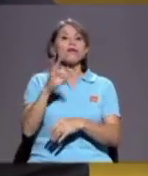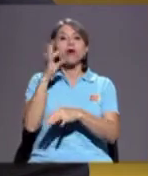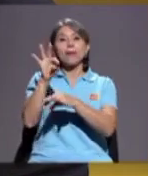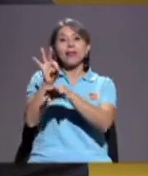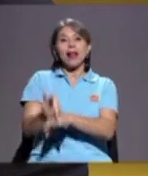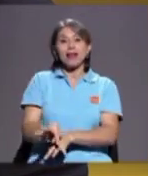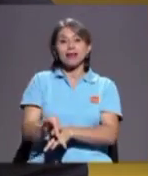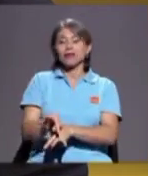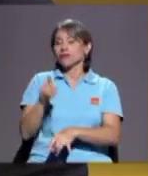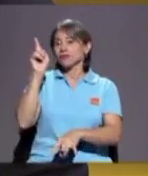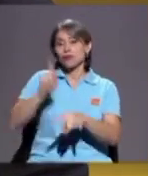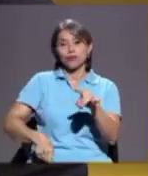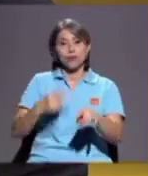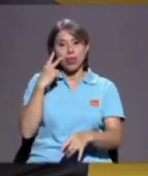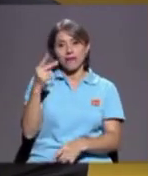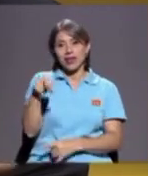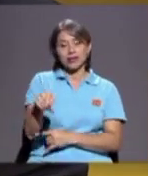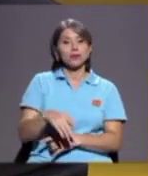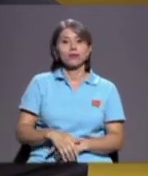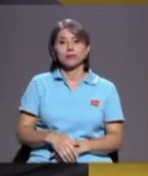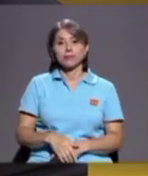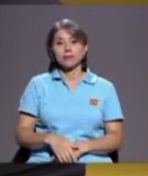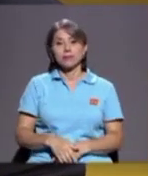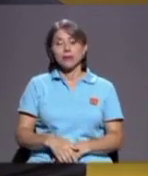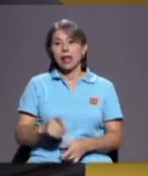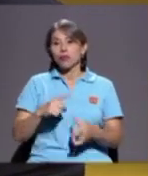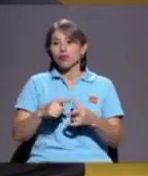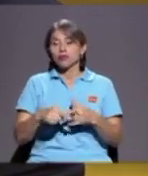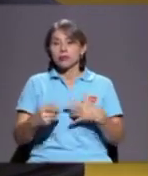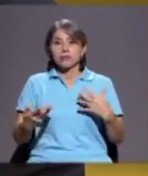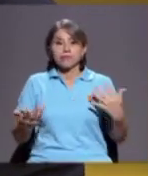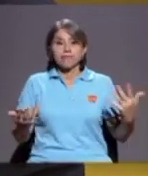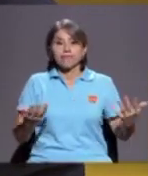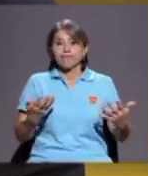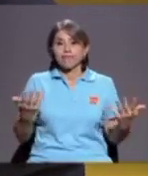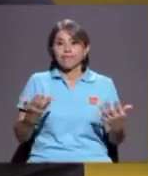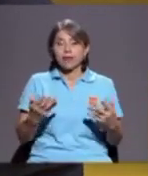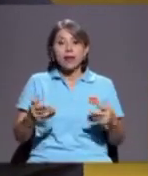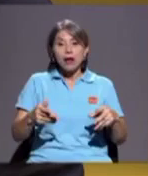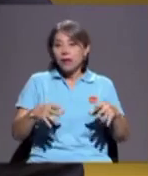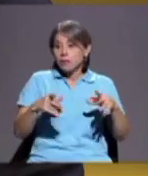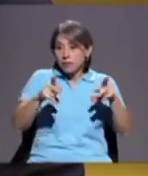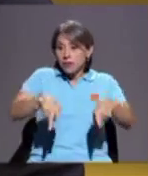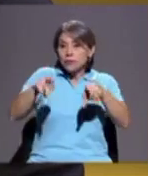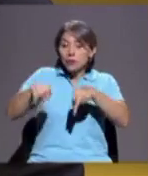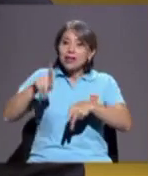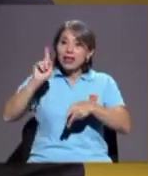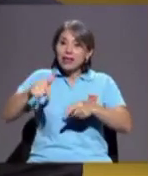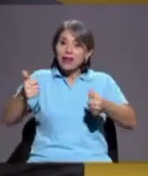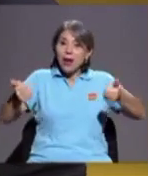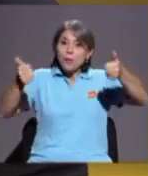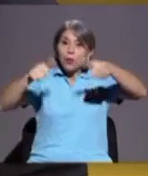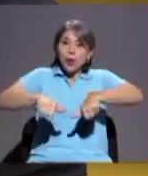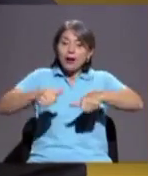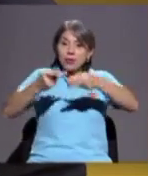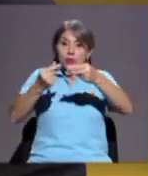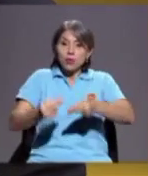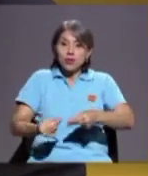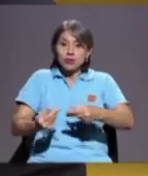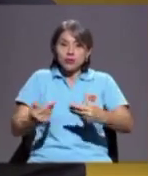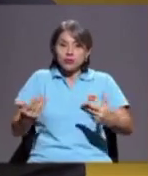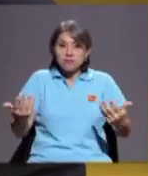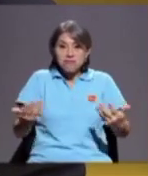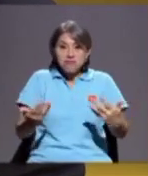no se puede ver. Entonces queda como en el aire, o sea, los que tienen que aprobar los presupuestos, el Congreso no sabe realmente,